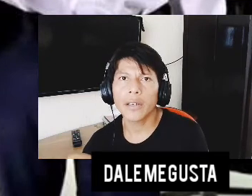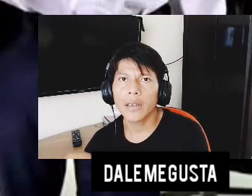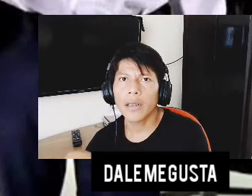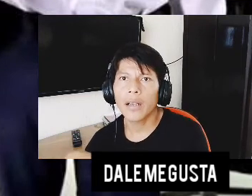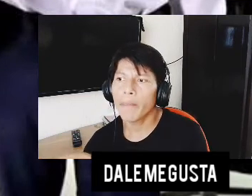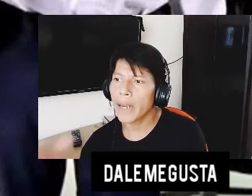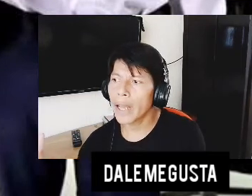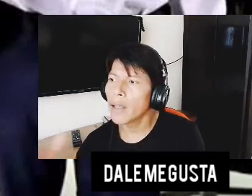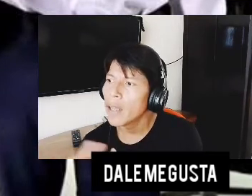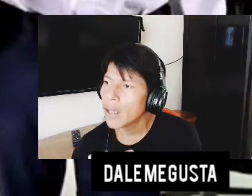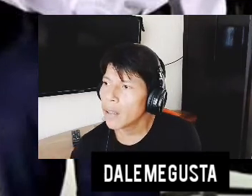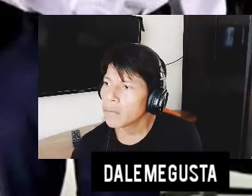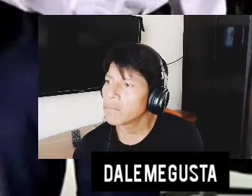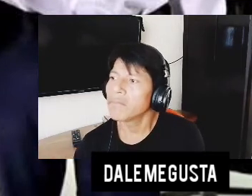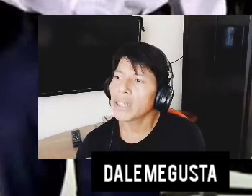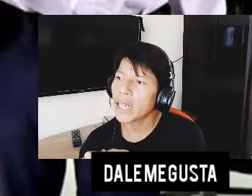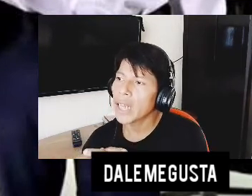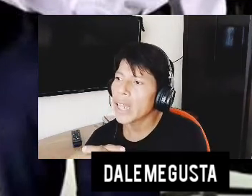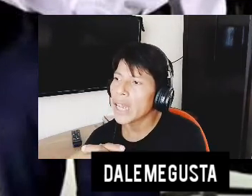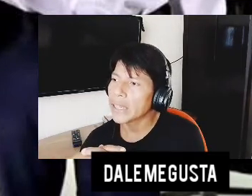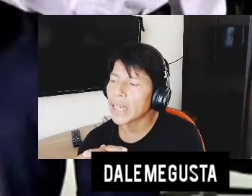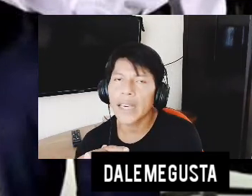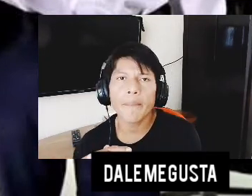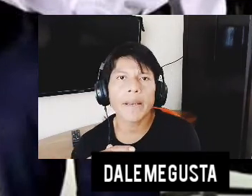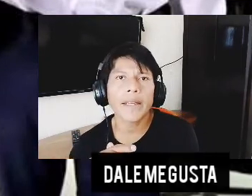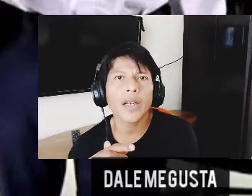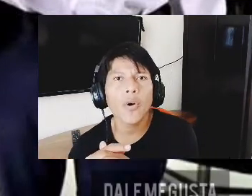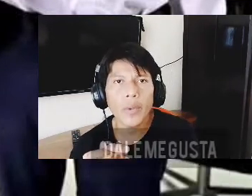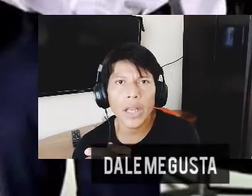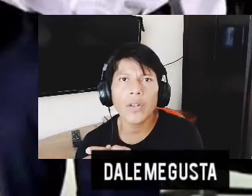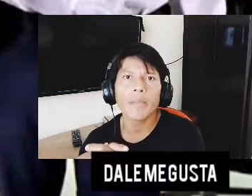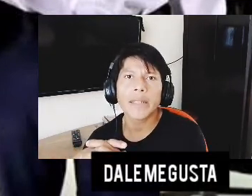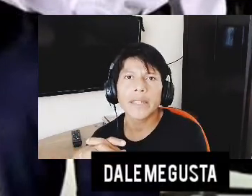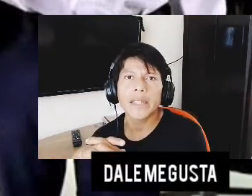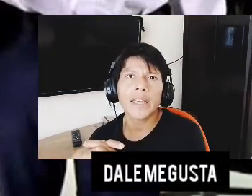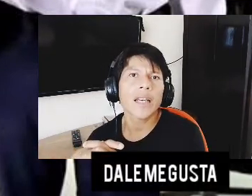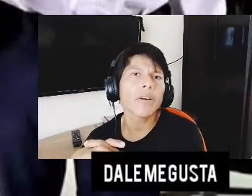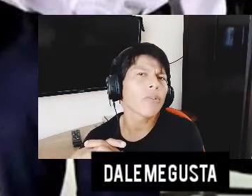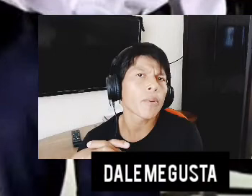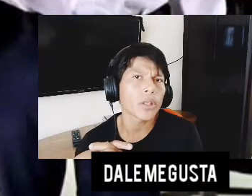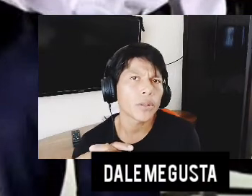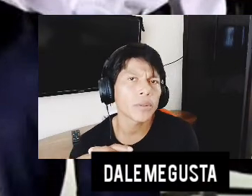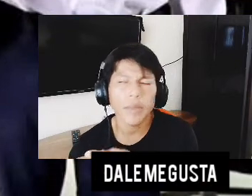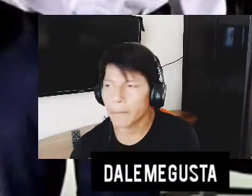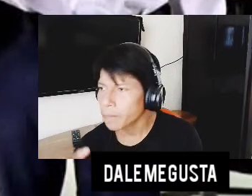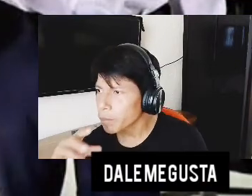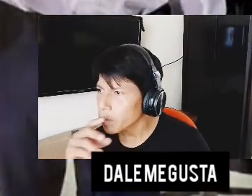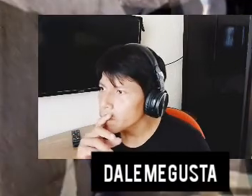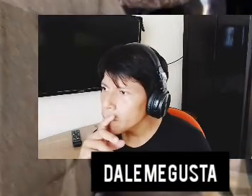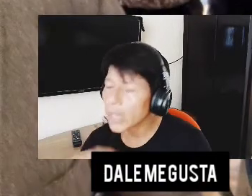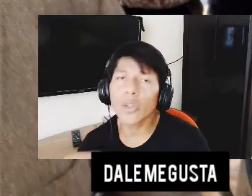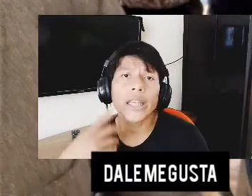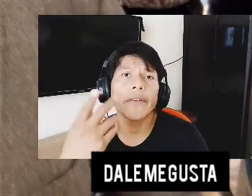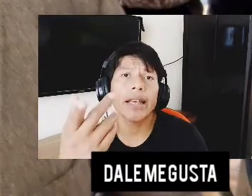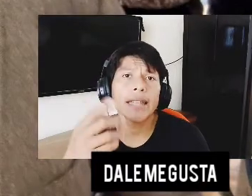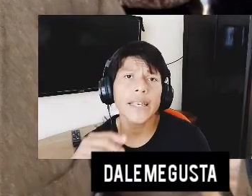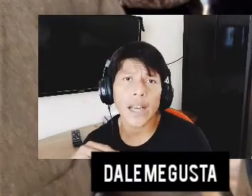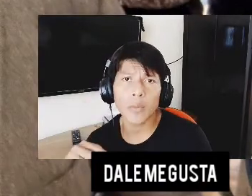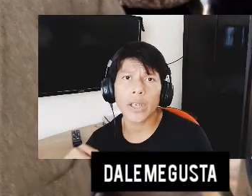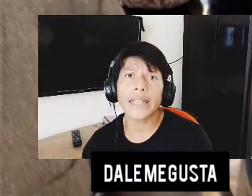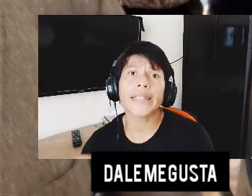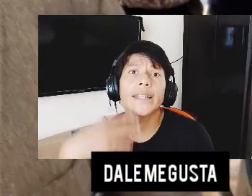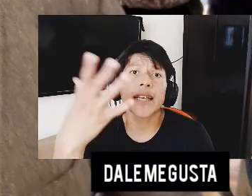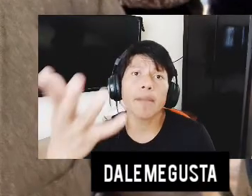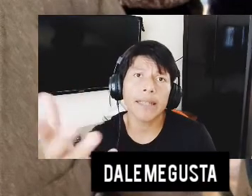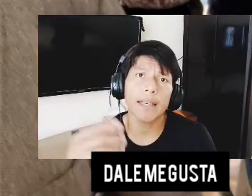unirse para, más que nada, echarle a perder el gobierno del presidente, que el cual no podía. Es lo que debería hacer